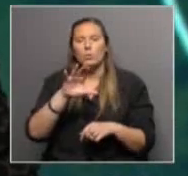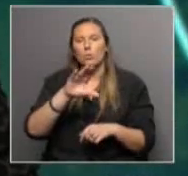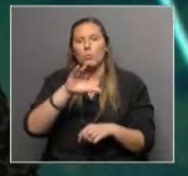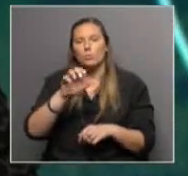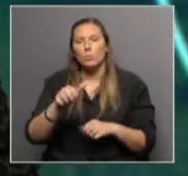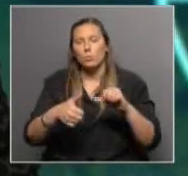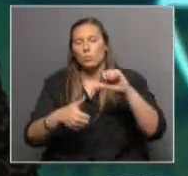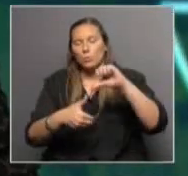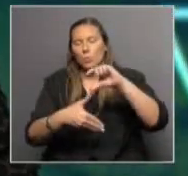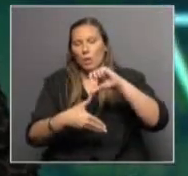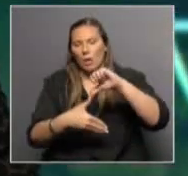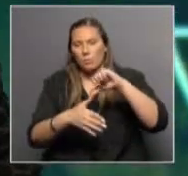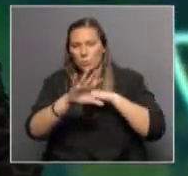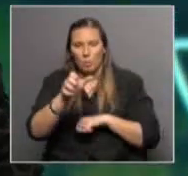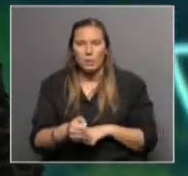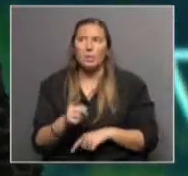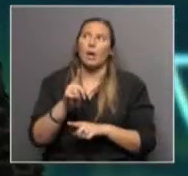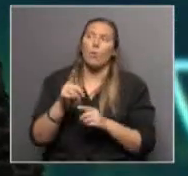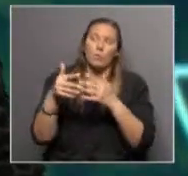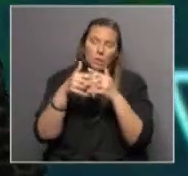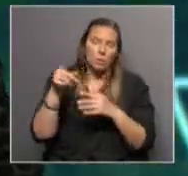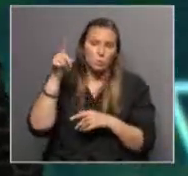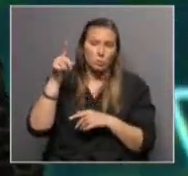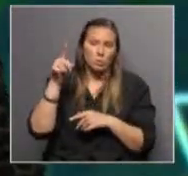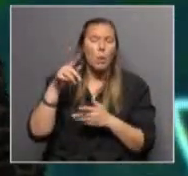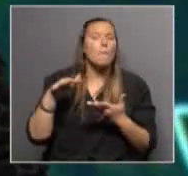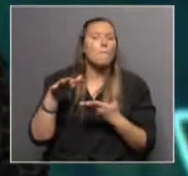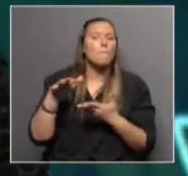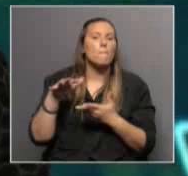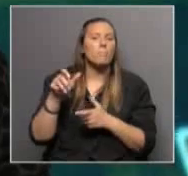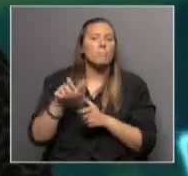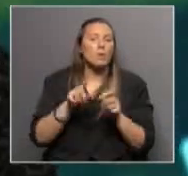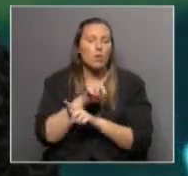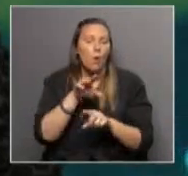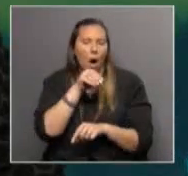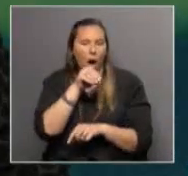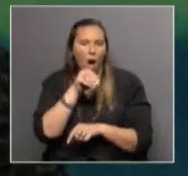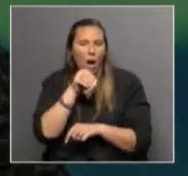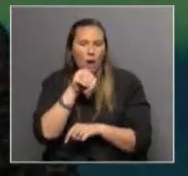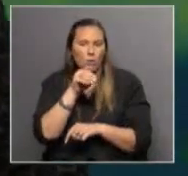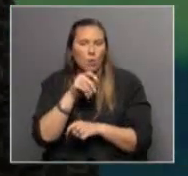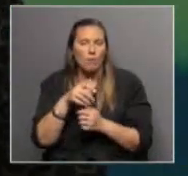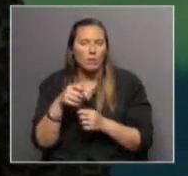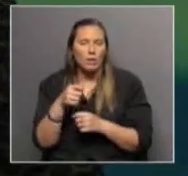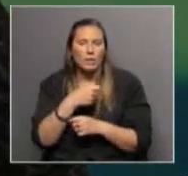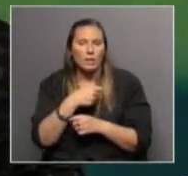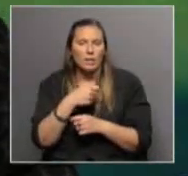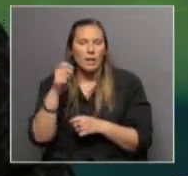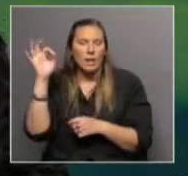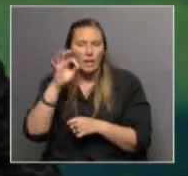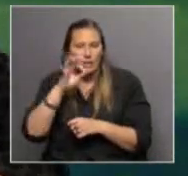algunos países y pasa que en eeuu por ejemplo las poblaciones que no hablan inglés los latinos por ejemplo usan whatsapp